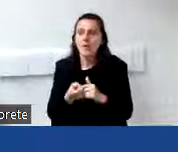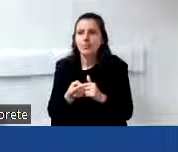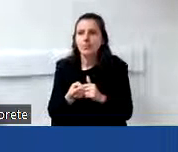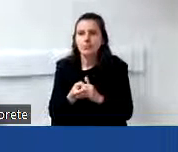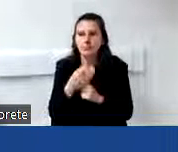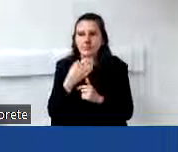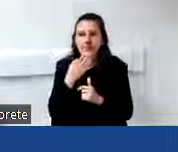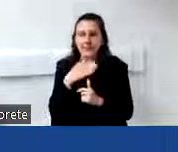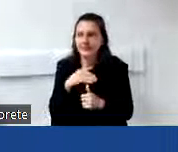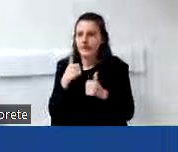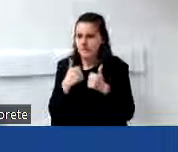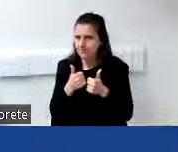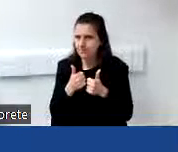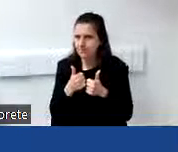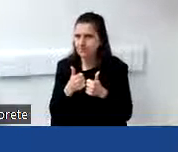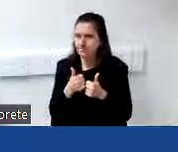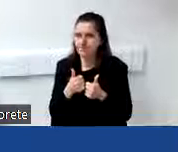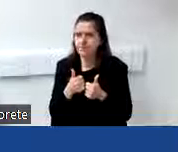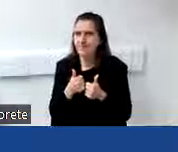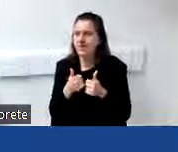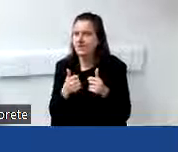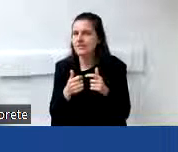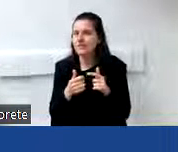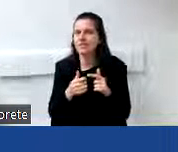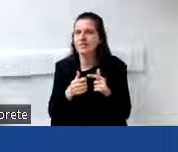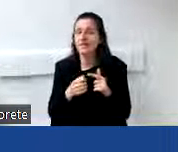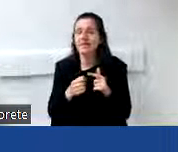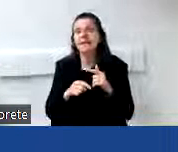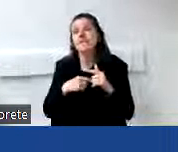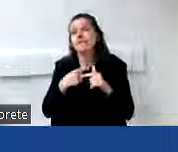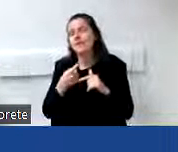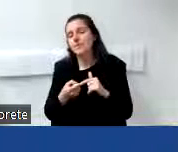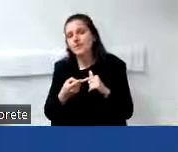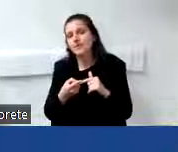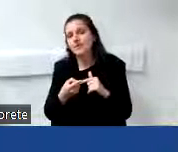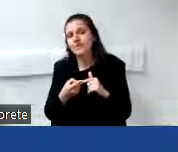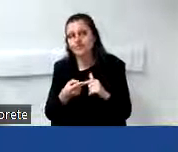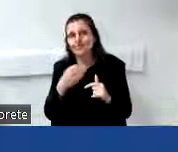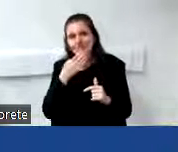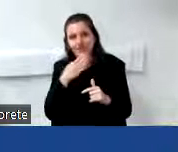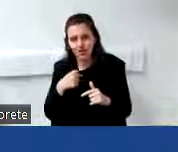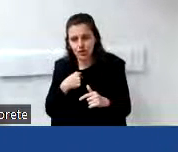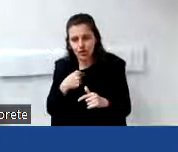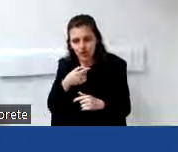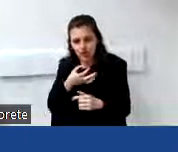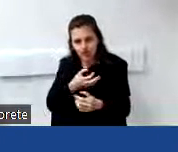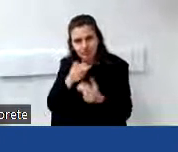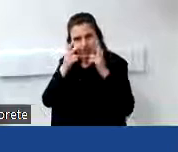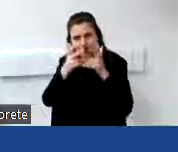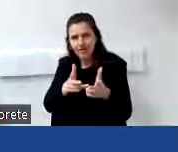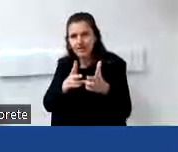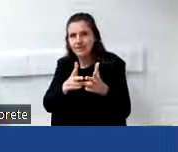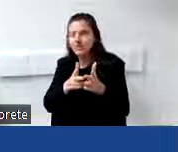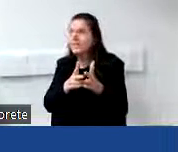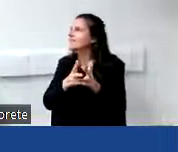correctamente lo que la persona quiso decir, ¿sí? Y también si entendió el mensaje que nosotros le dimos, ¿ah?